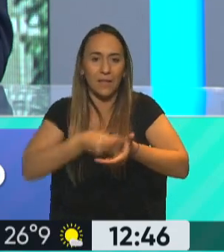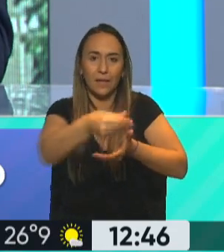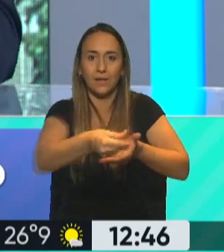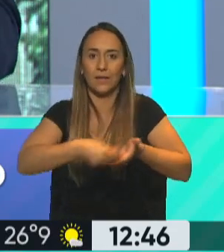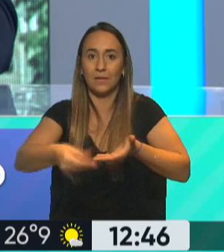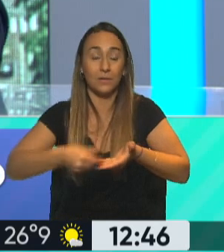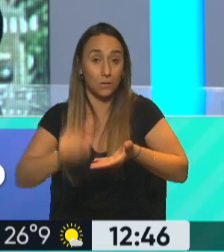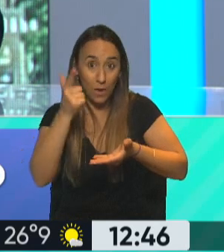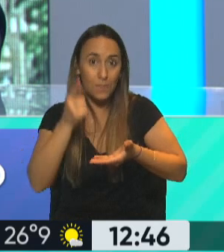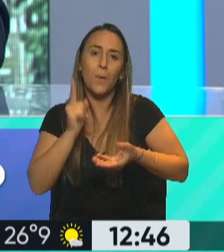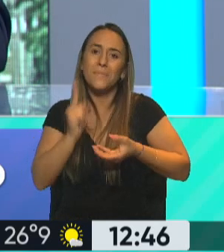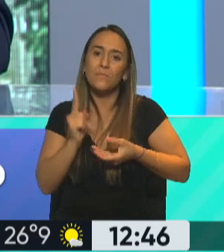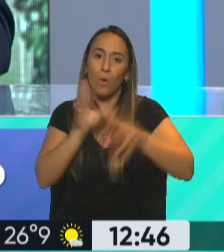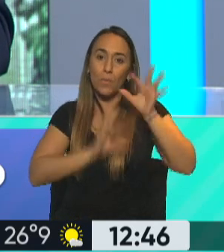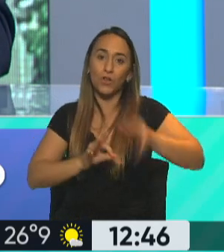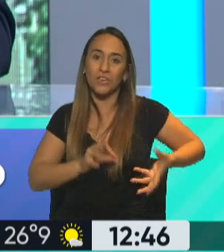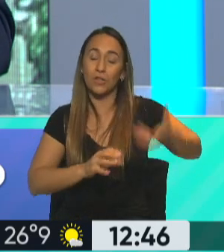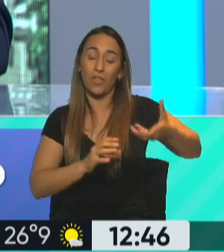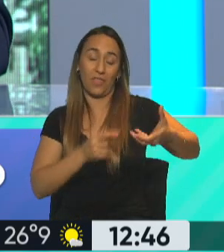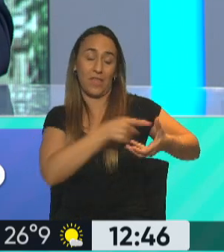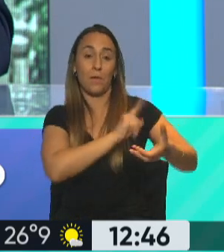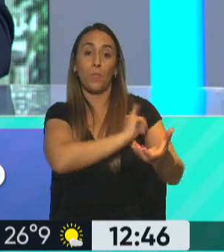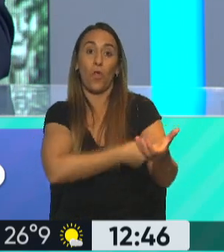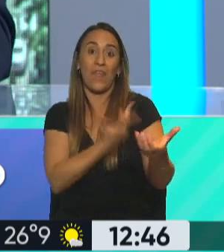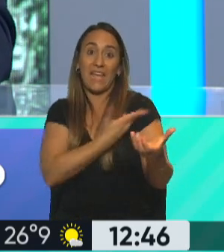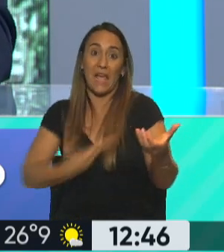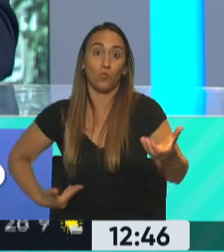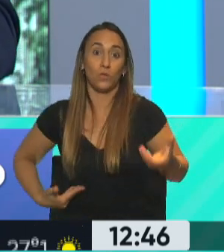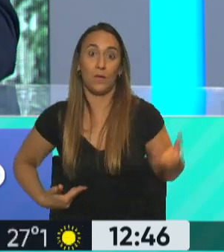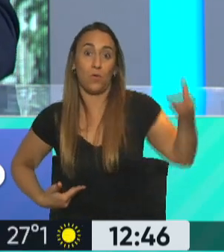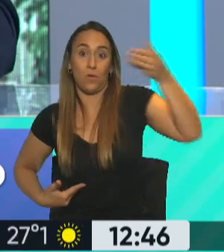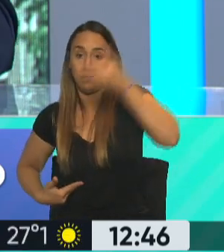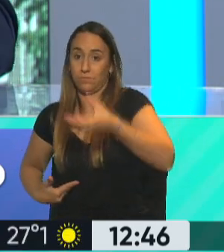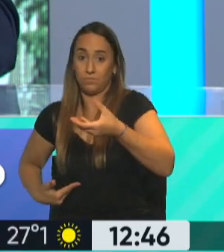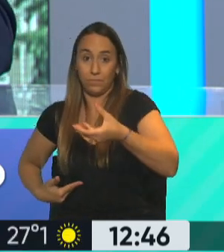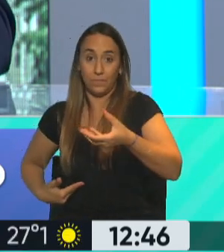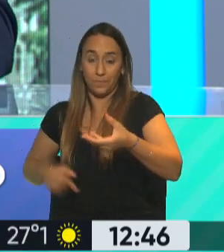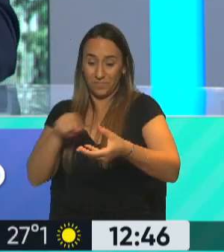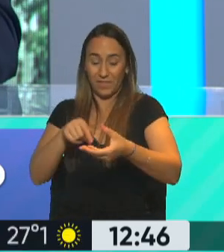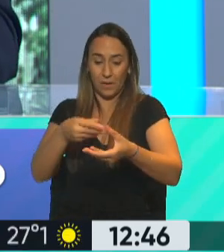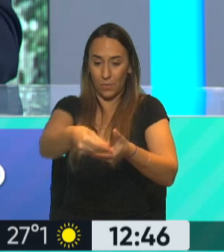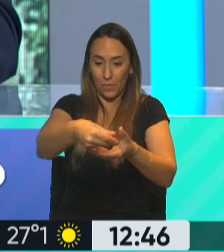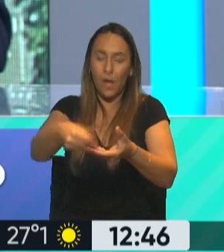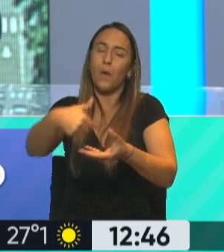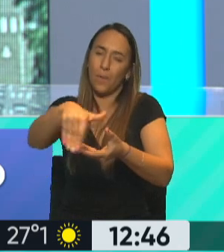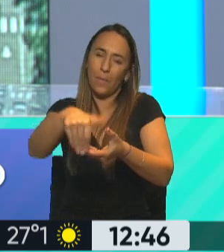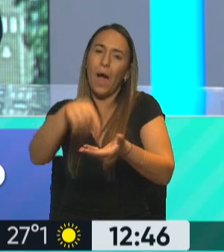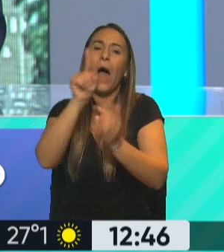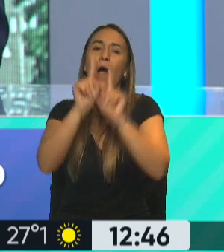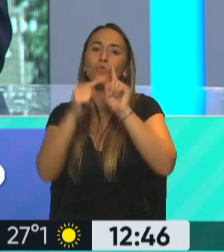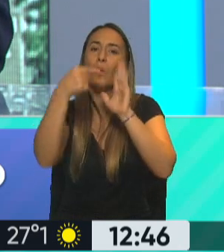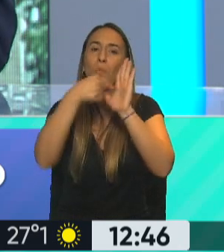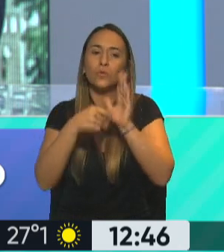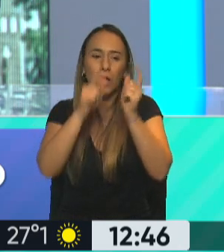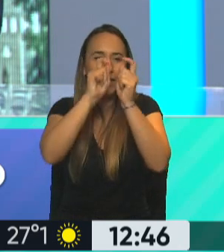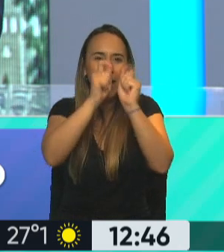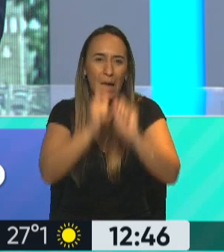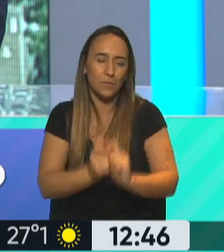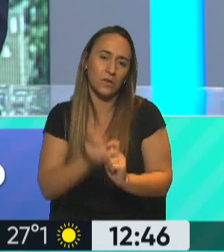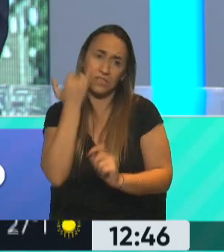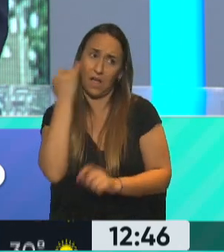proyecto tal cual como vino del Poder Ejecutivo Nacional va a sufrir modificaciones. Ya anticipan, ¿por